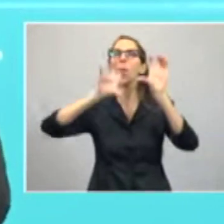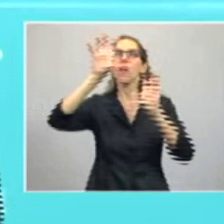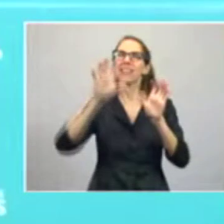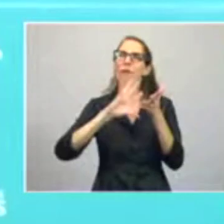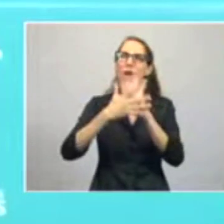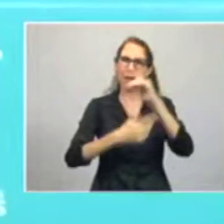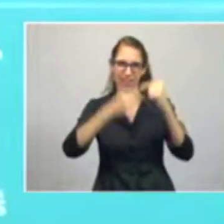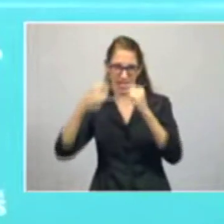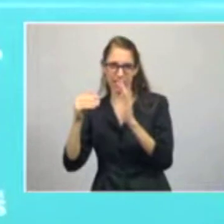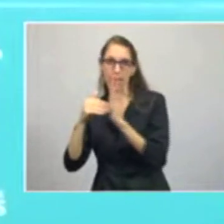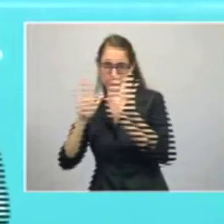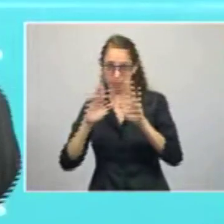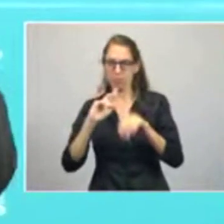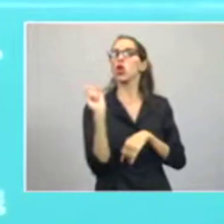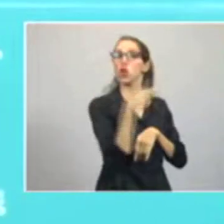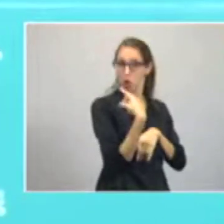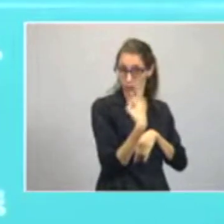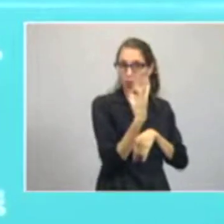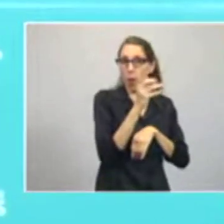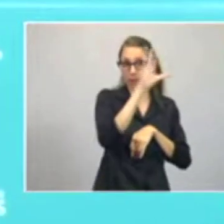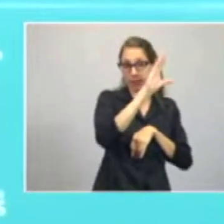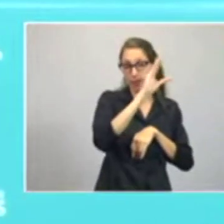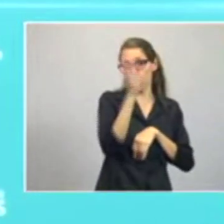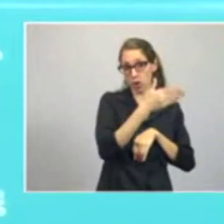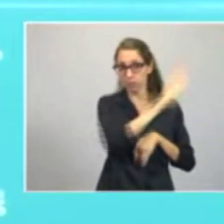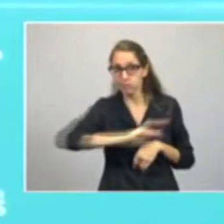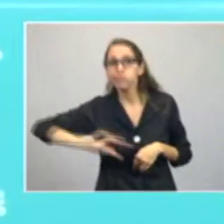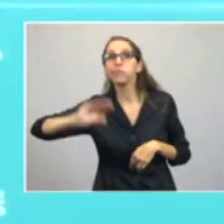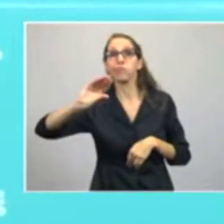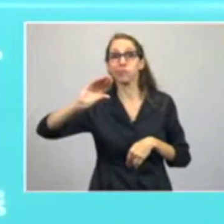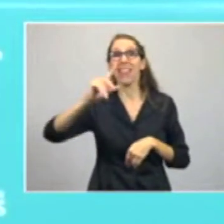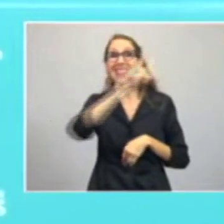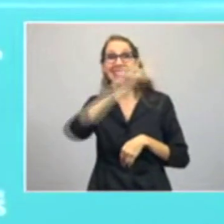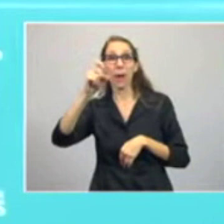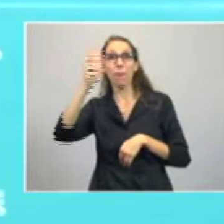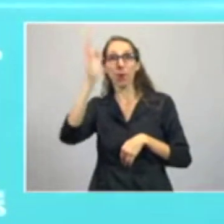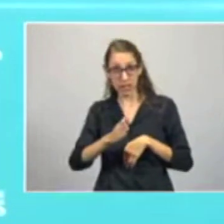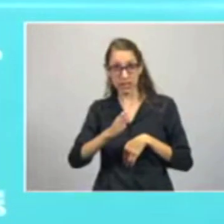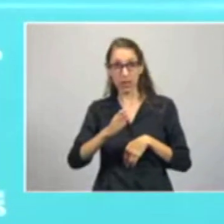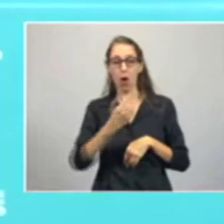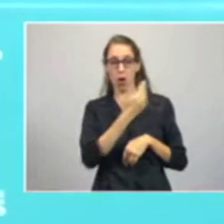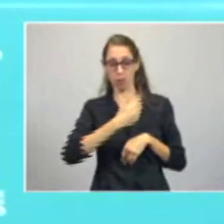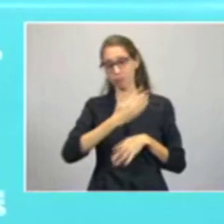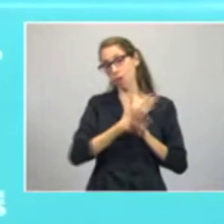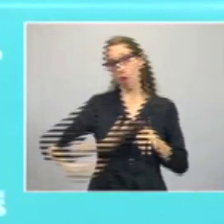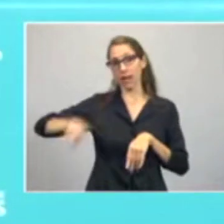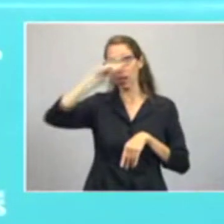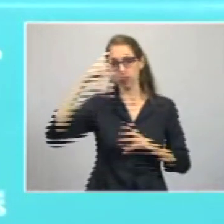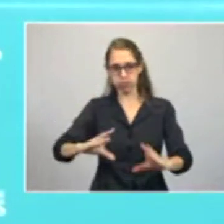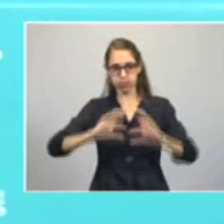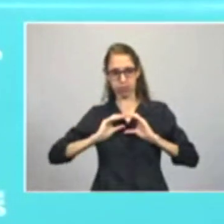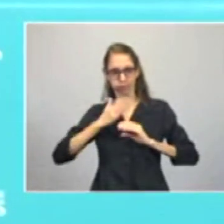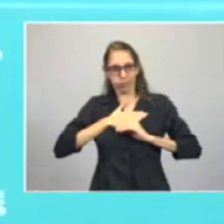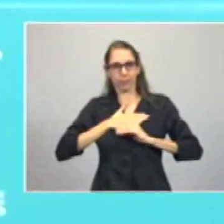% aporta el 40%, pero de ese 100% el Gobierno Nacional se queda el 66% y las provincias el resto.